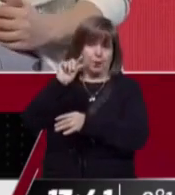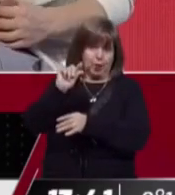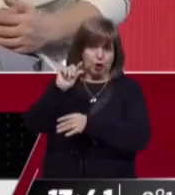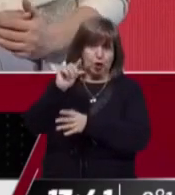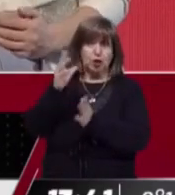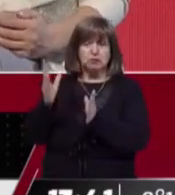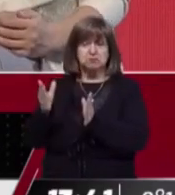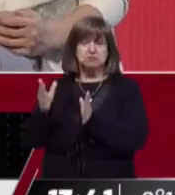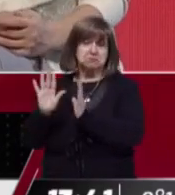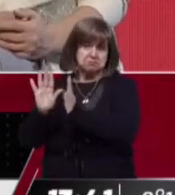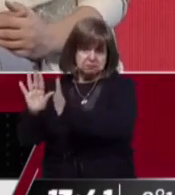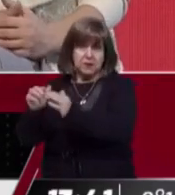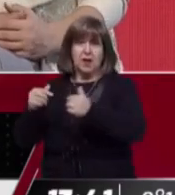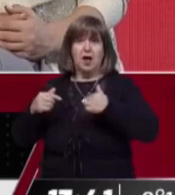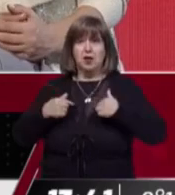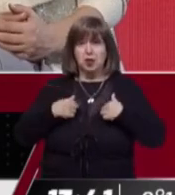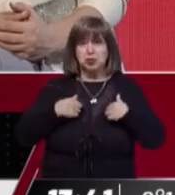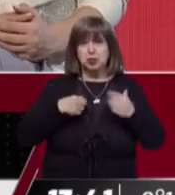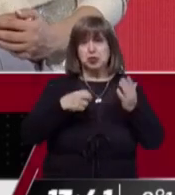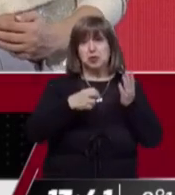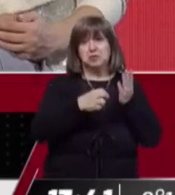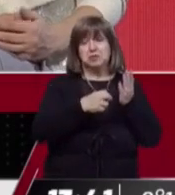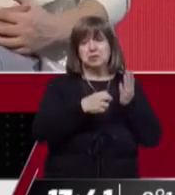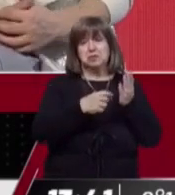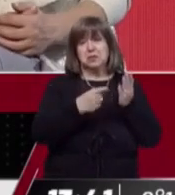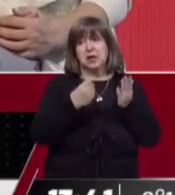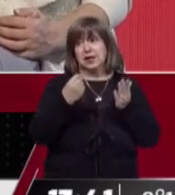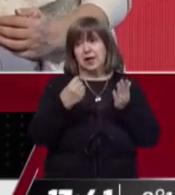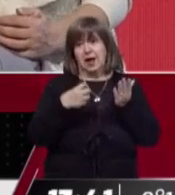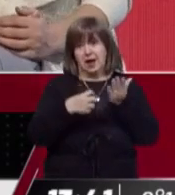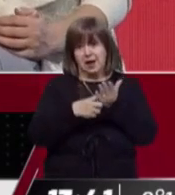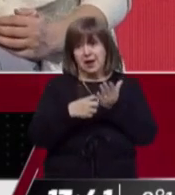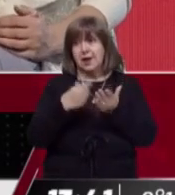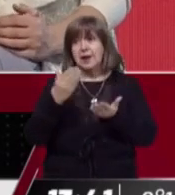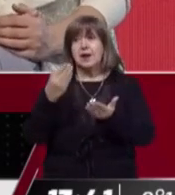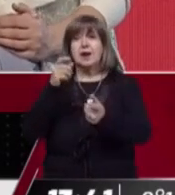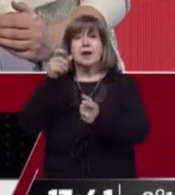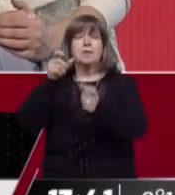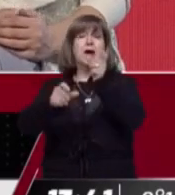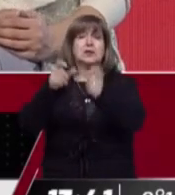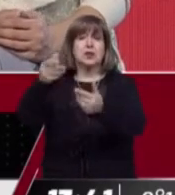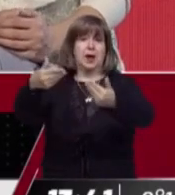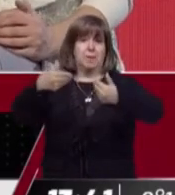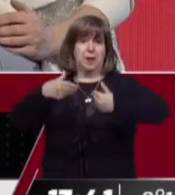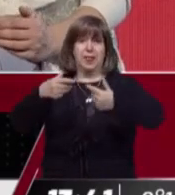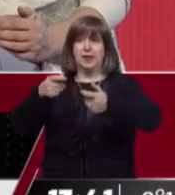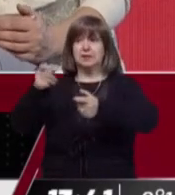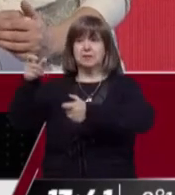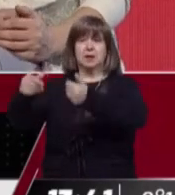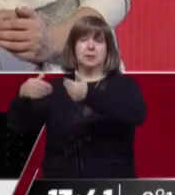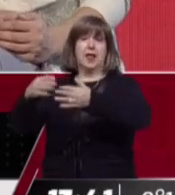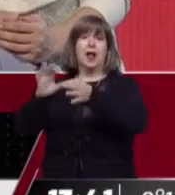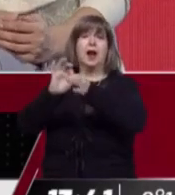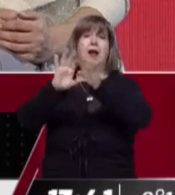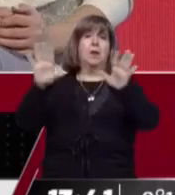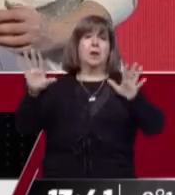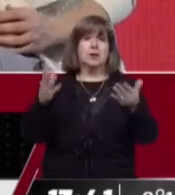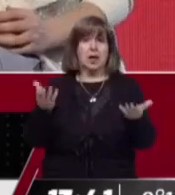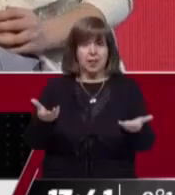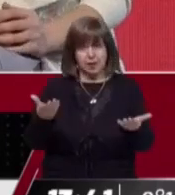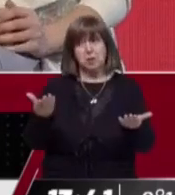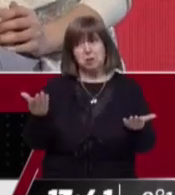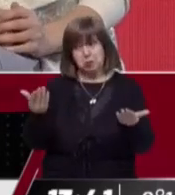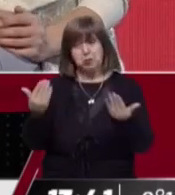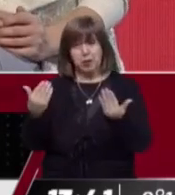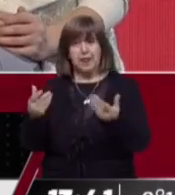cada uno de nosotros podemos verlo a través de quienes representamos y a través nuestra organización y la libertad democrática que tenemos en